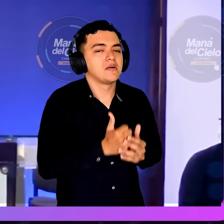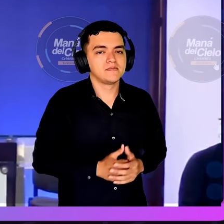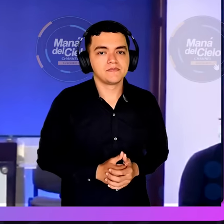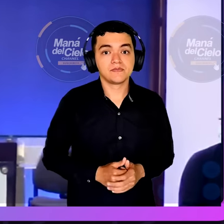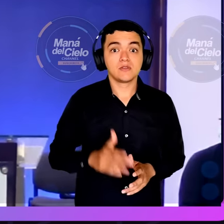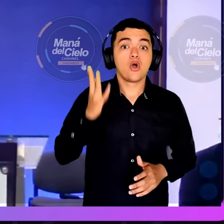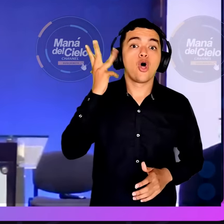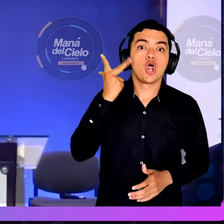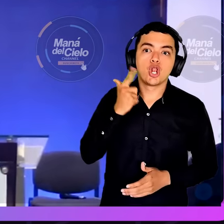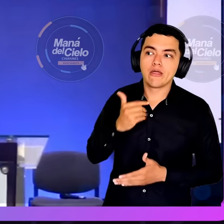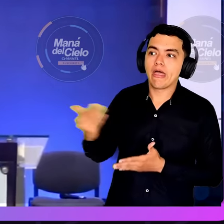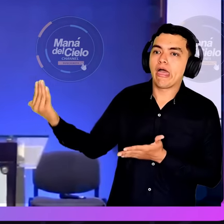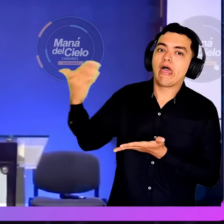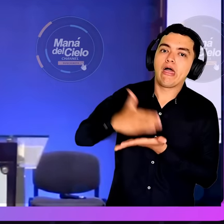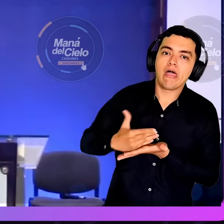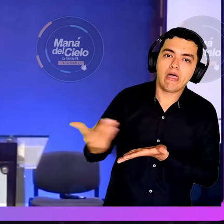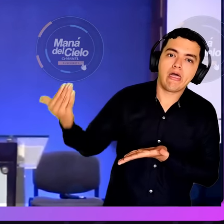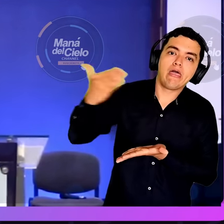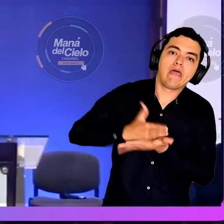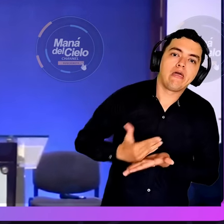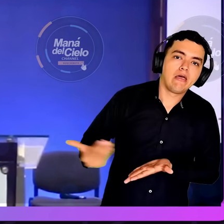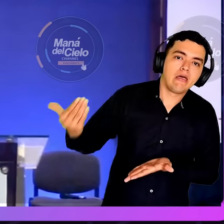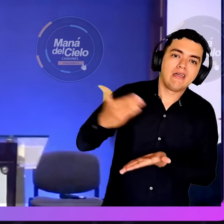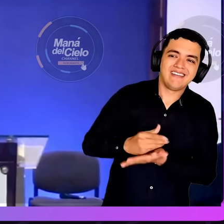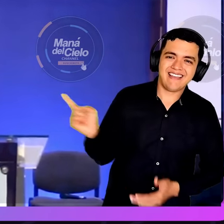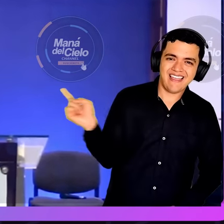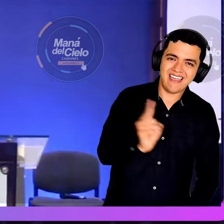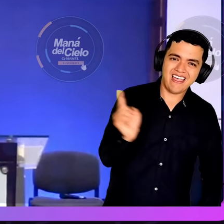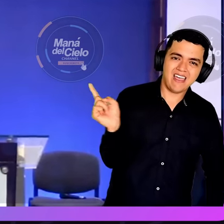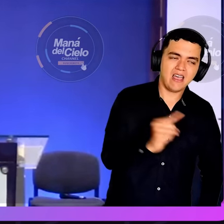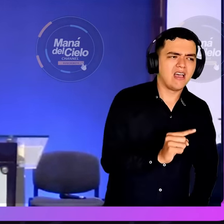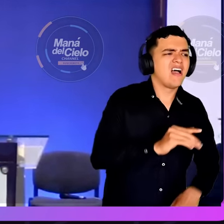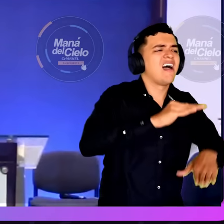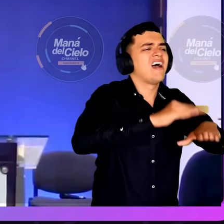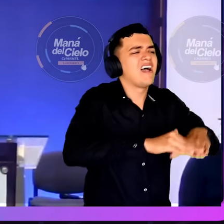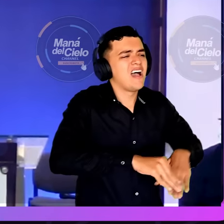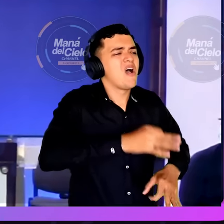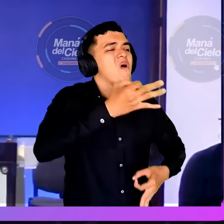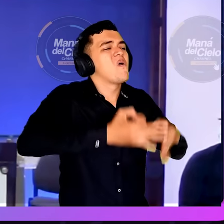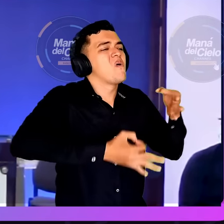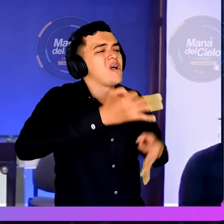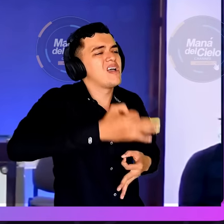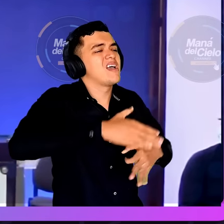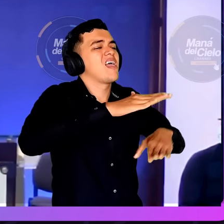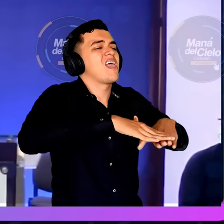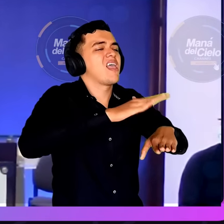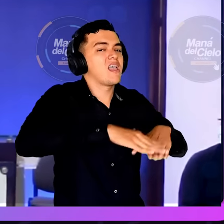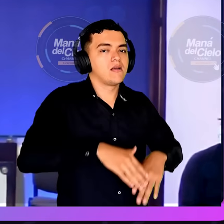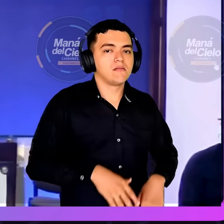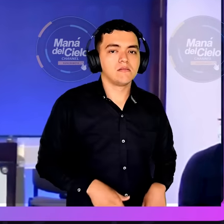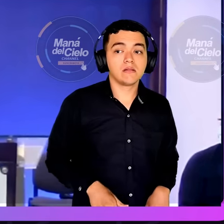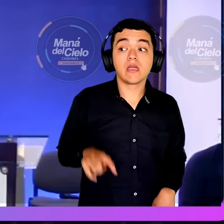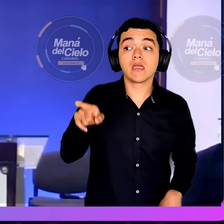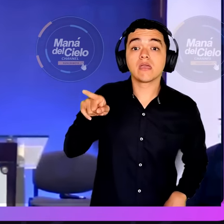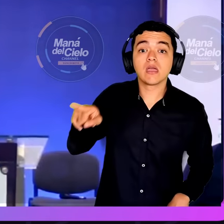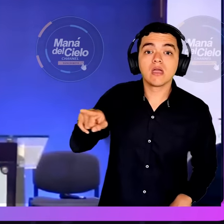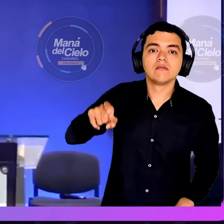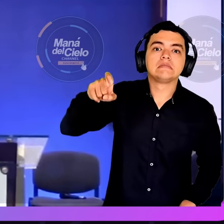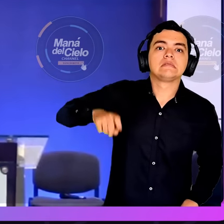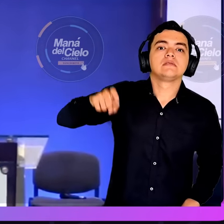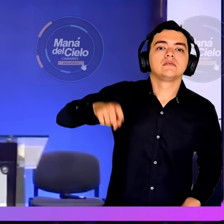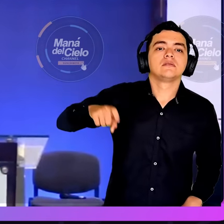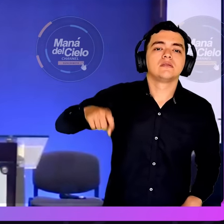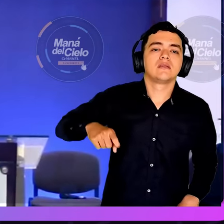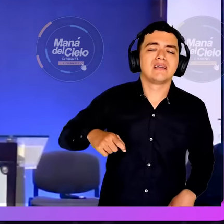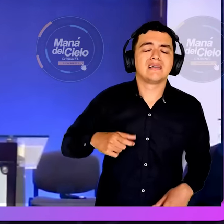pobre. Entonces dijeron: qué pena, pero tú no puedes entrar. Y desde allá comenzó a gritar: Señor juez, hazme justicia de mi adversario,